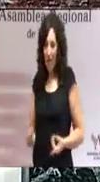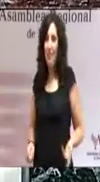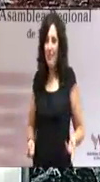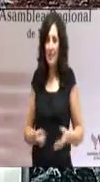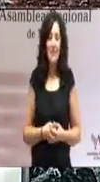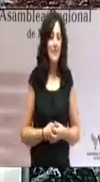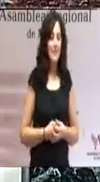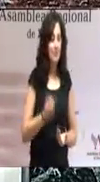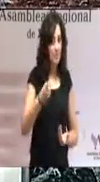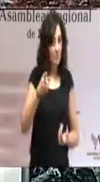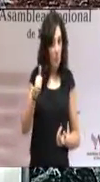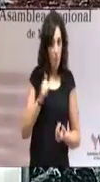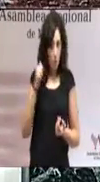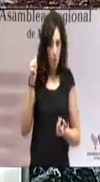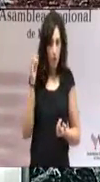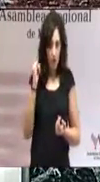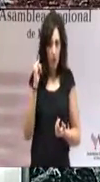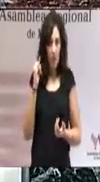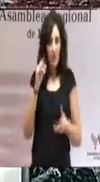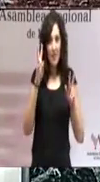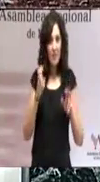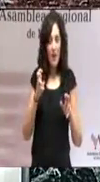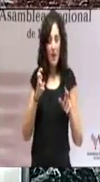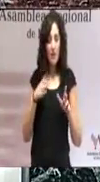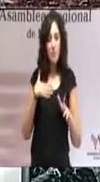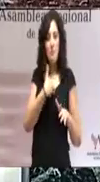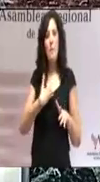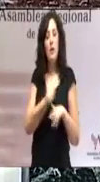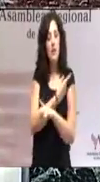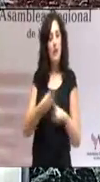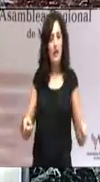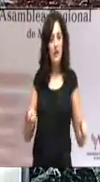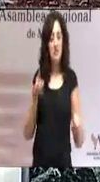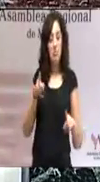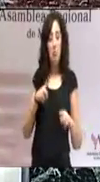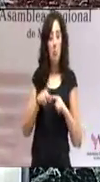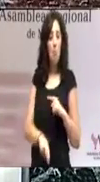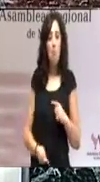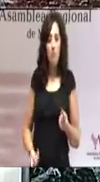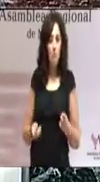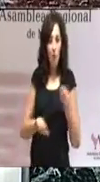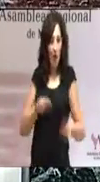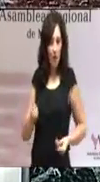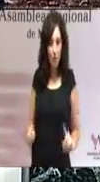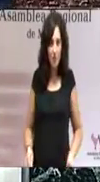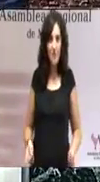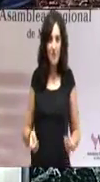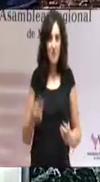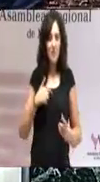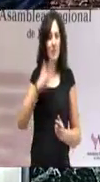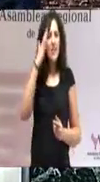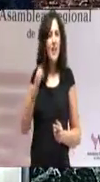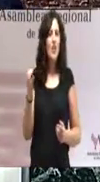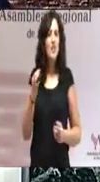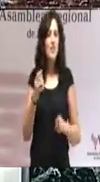Ha tenido la oportunidad de marcar una posición distinta y lo ha evitado. Fíjese, yo creo mucho más